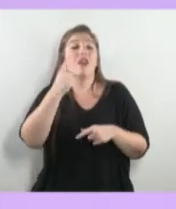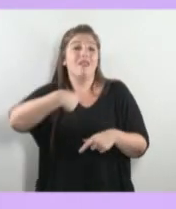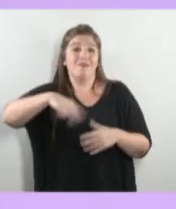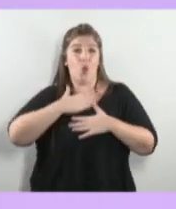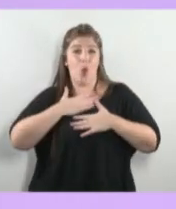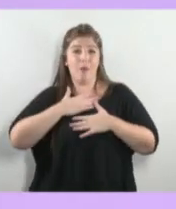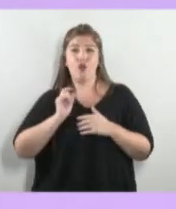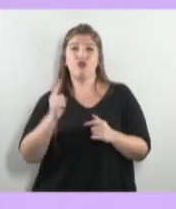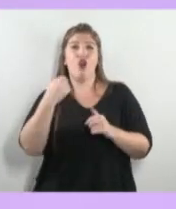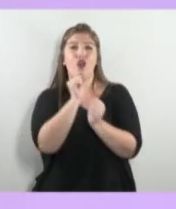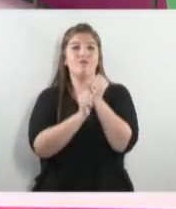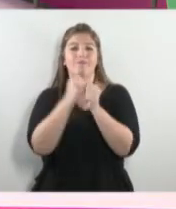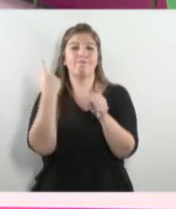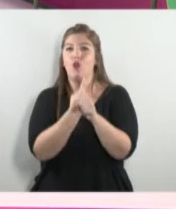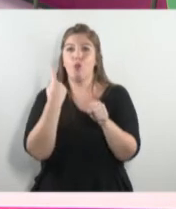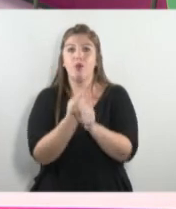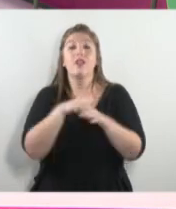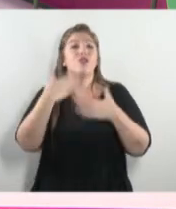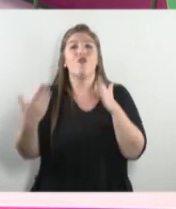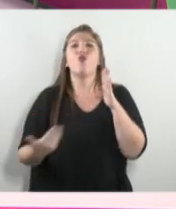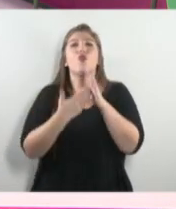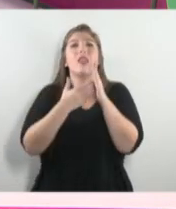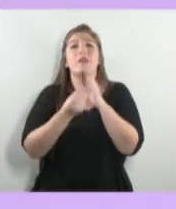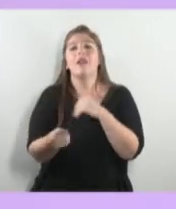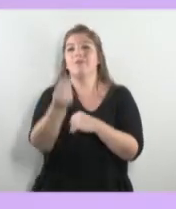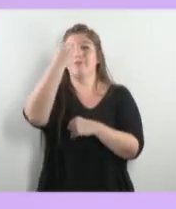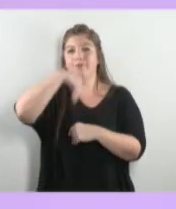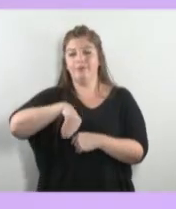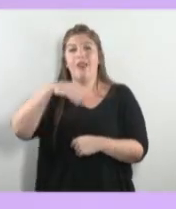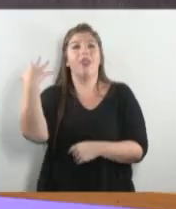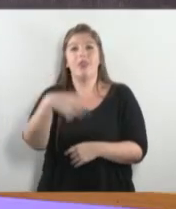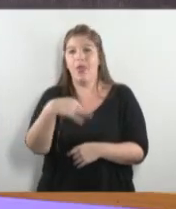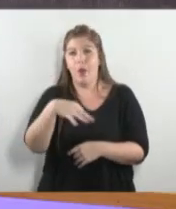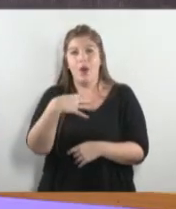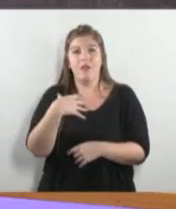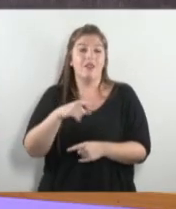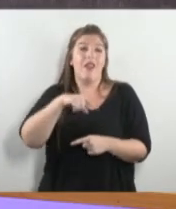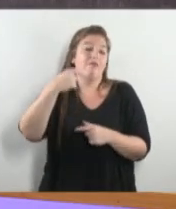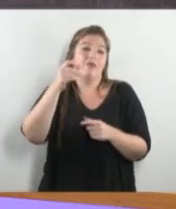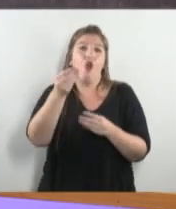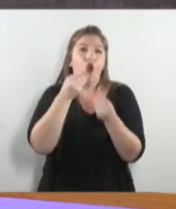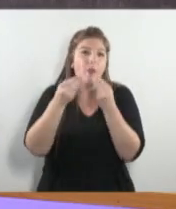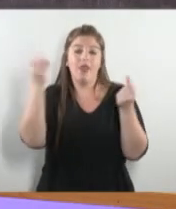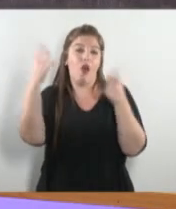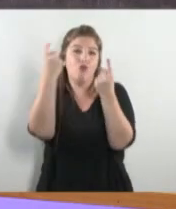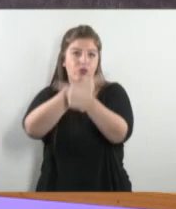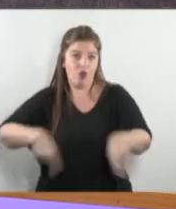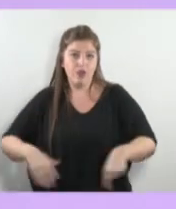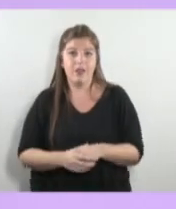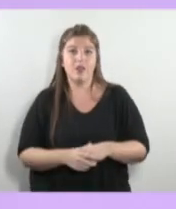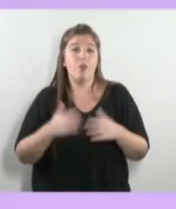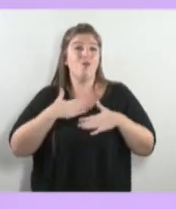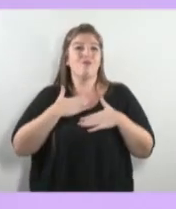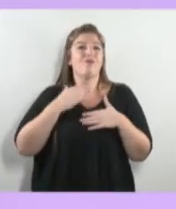producir. Entonces, que es fundamental adquirirlo de... De la fuera. Que no alcanza con las que sintetiza nuestro